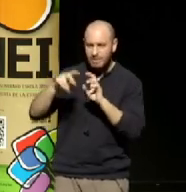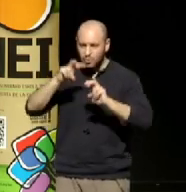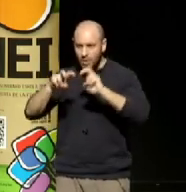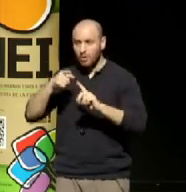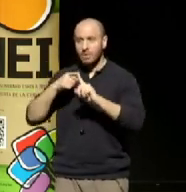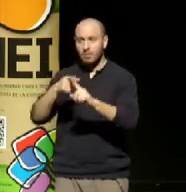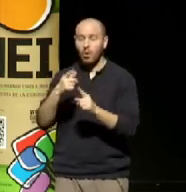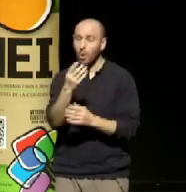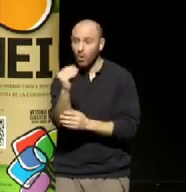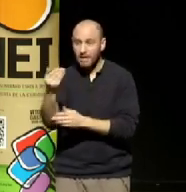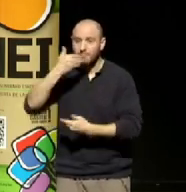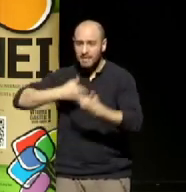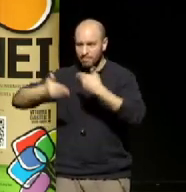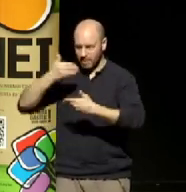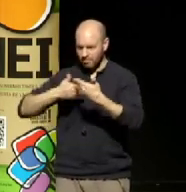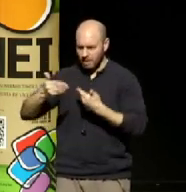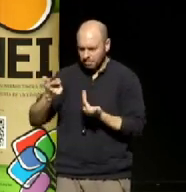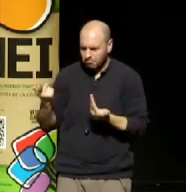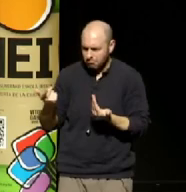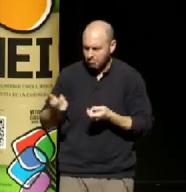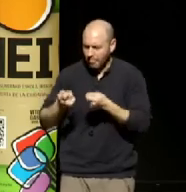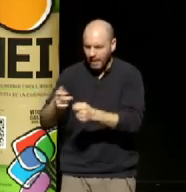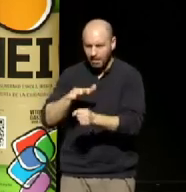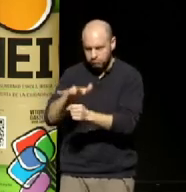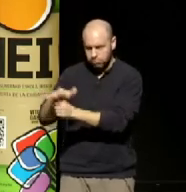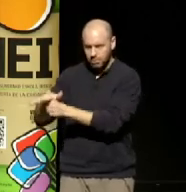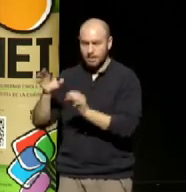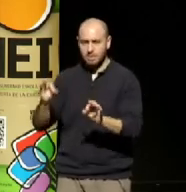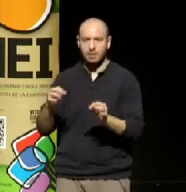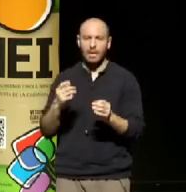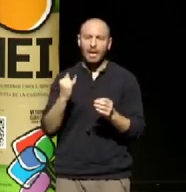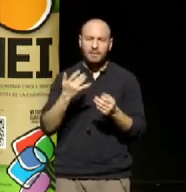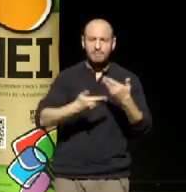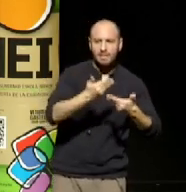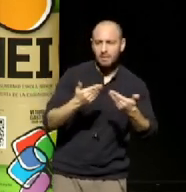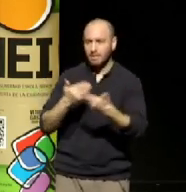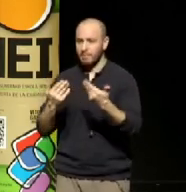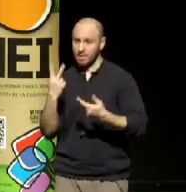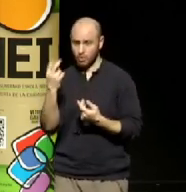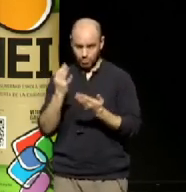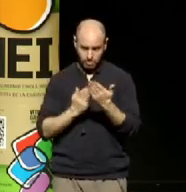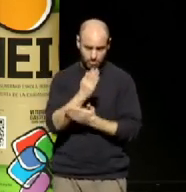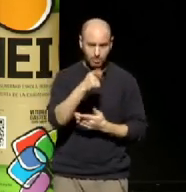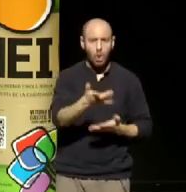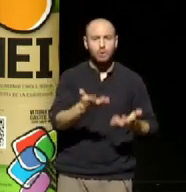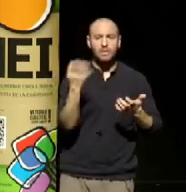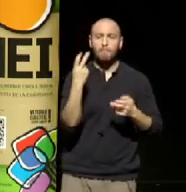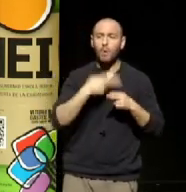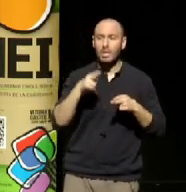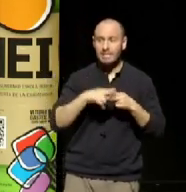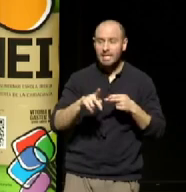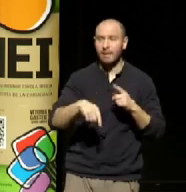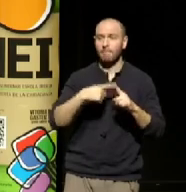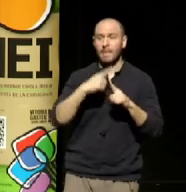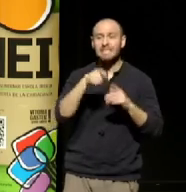jóvenes estén en la arena. Y esto pasa, yo creo, por dos dinámicas, ¿no? Primero, conseguir que nuestra política y que